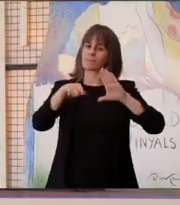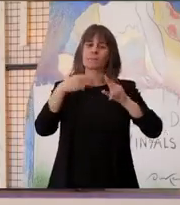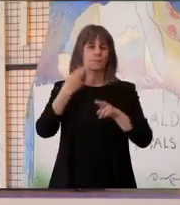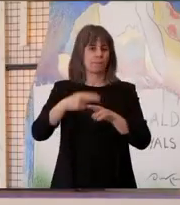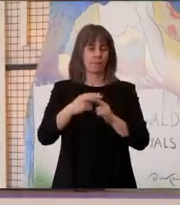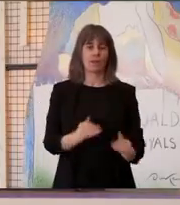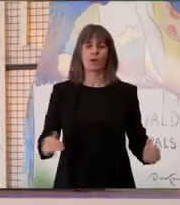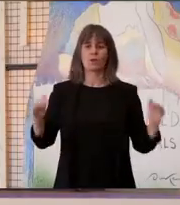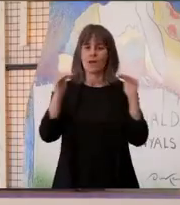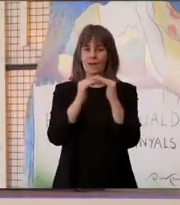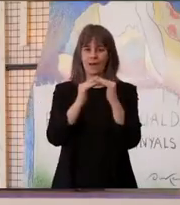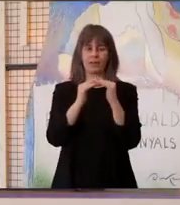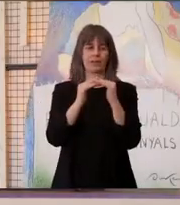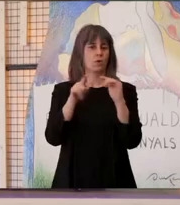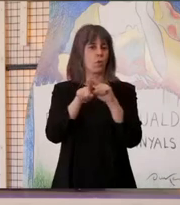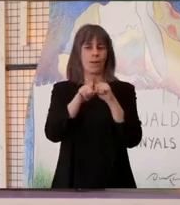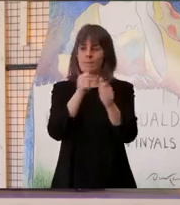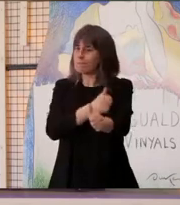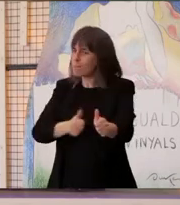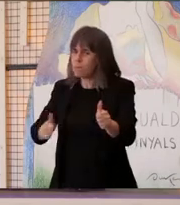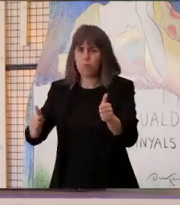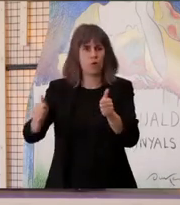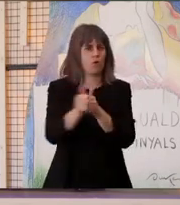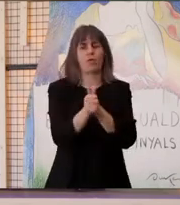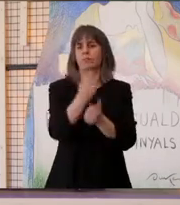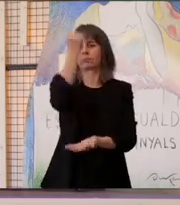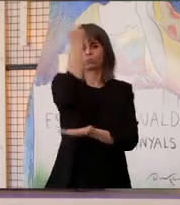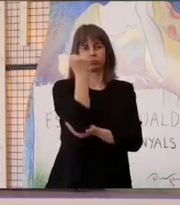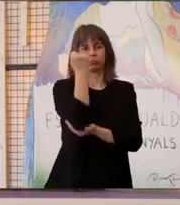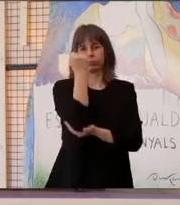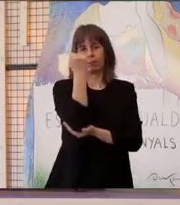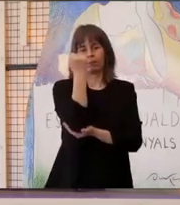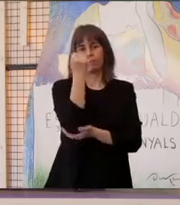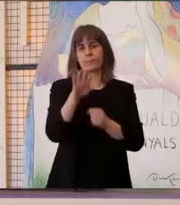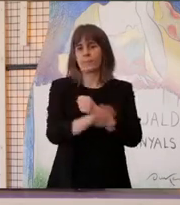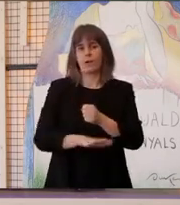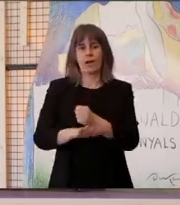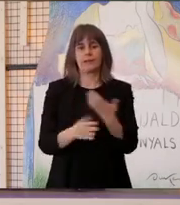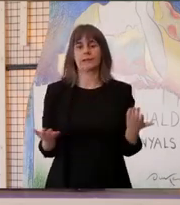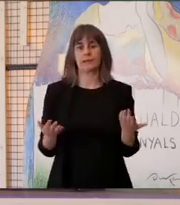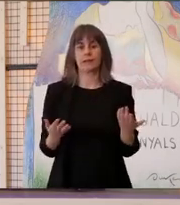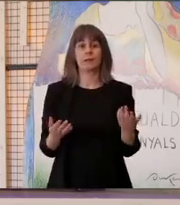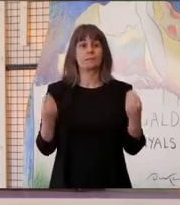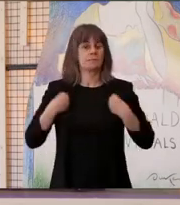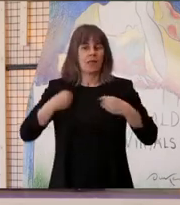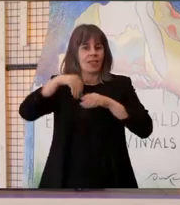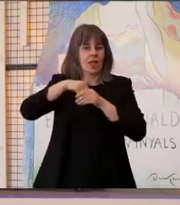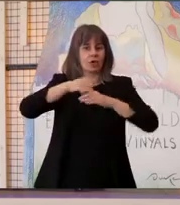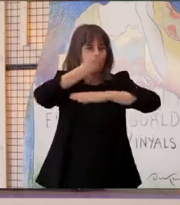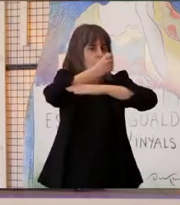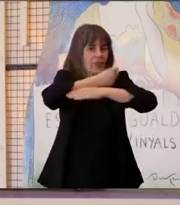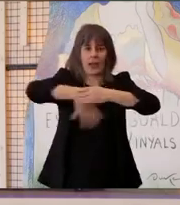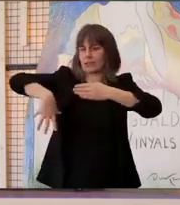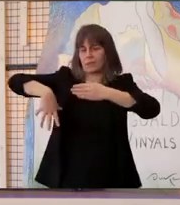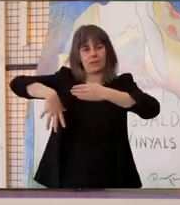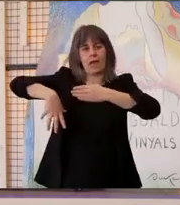se convierten en una prioridad son un eje central la política de igualdad es transversal no se